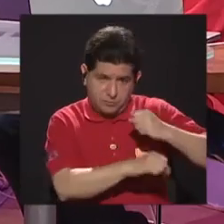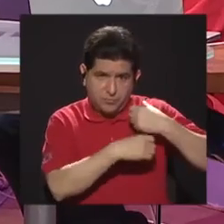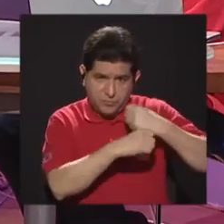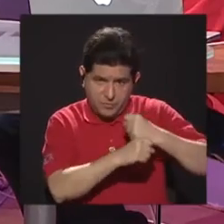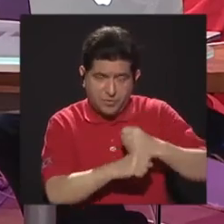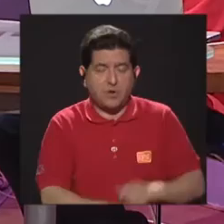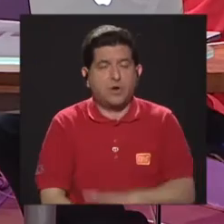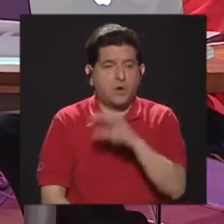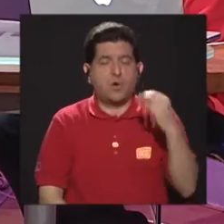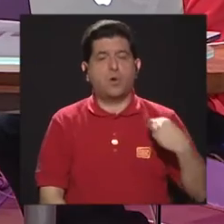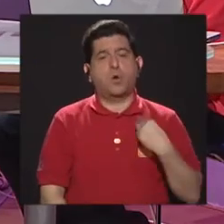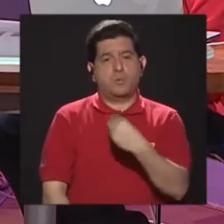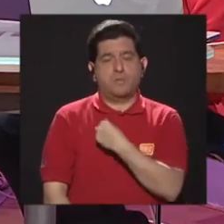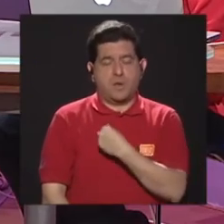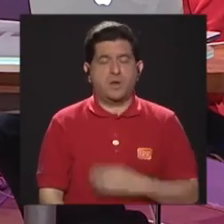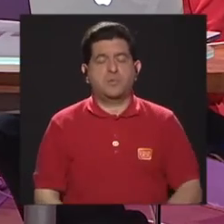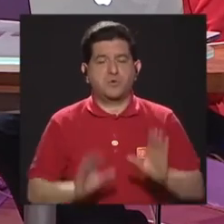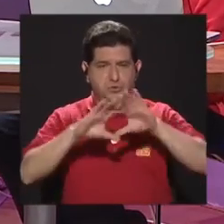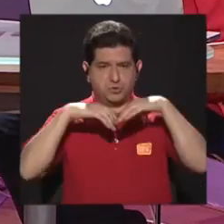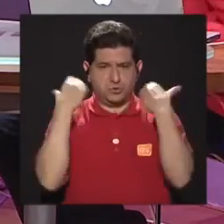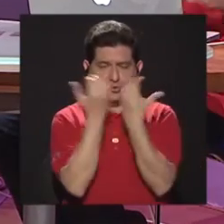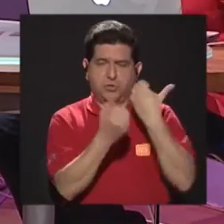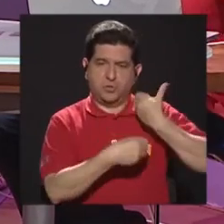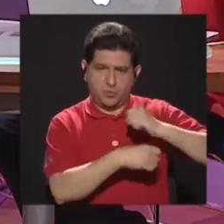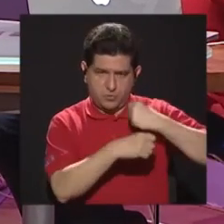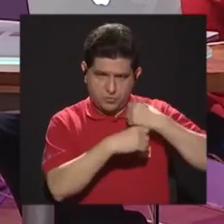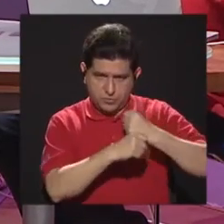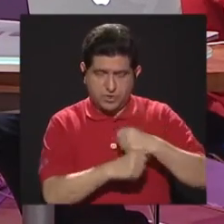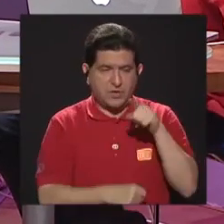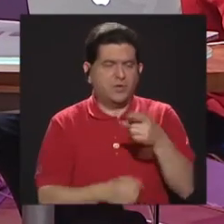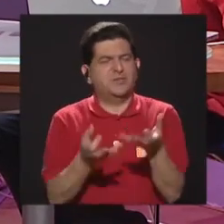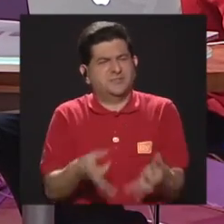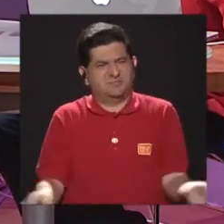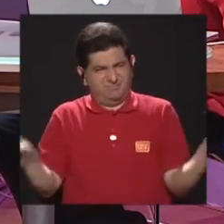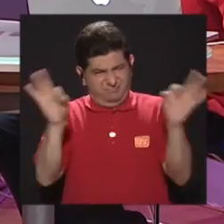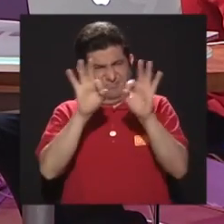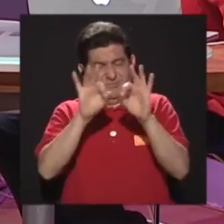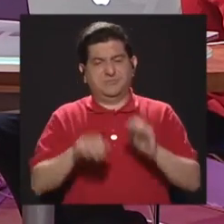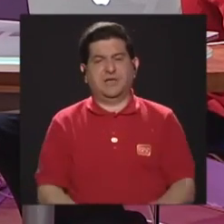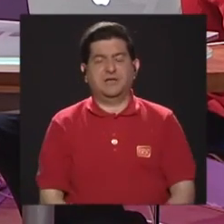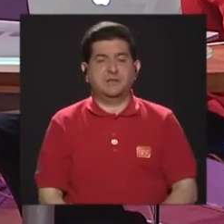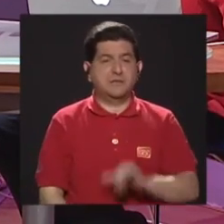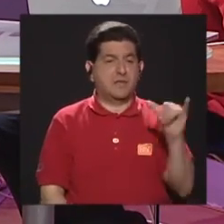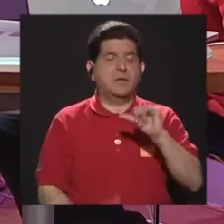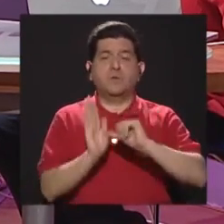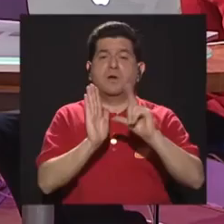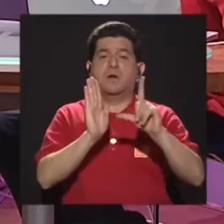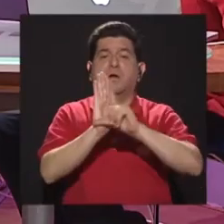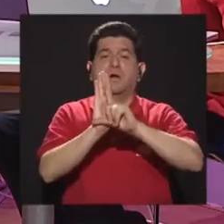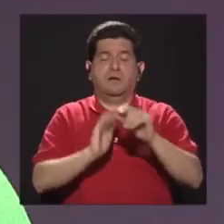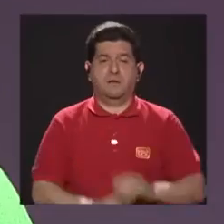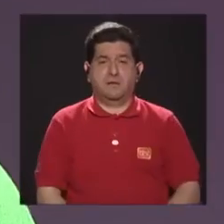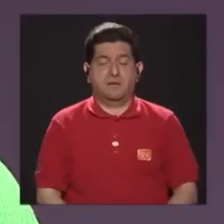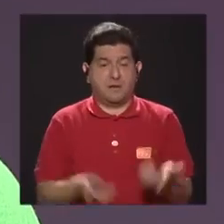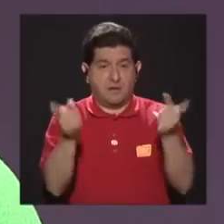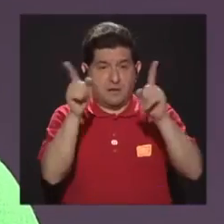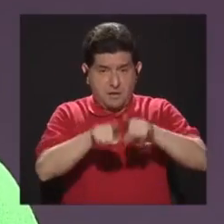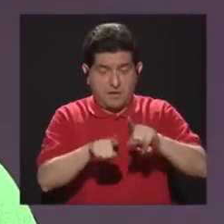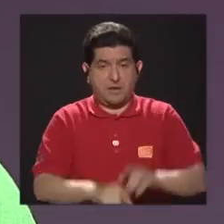municipalidades y consejos de distrito. Eso es importante. También en la Asamblea Legislativa, en el caso particular,